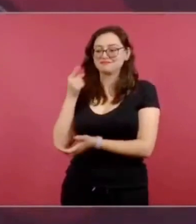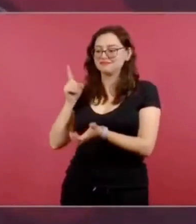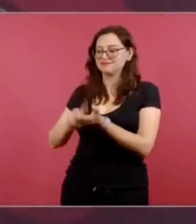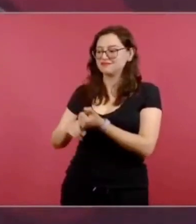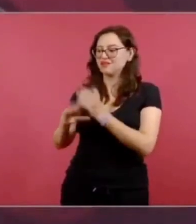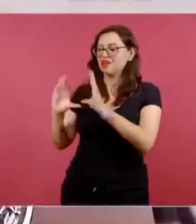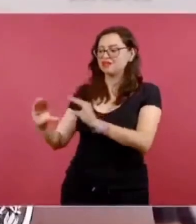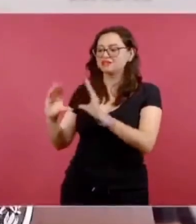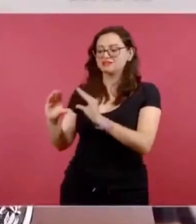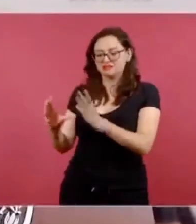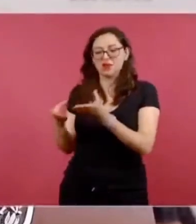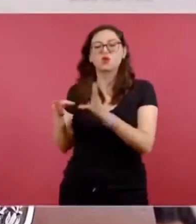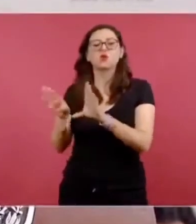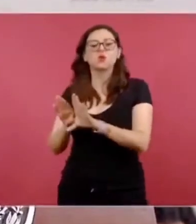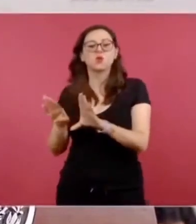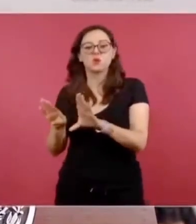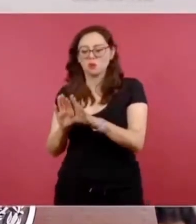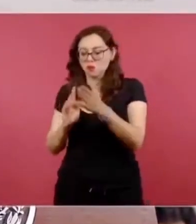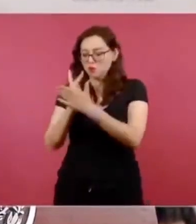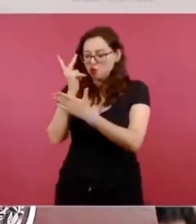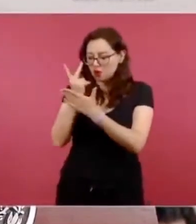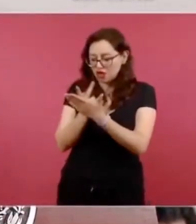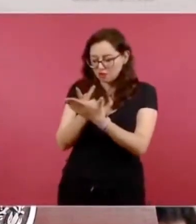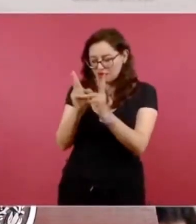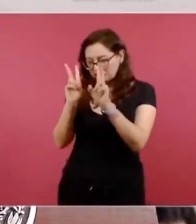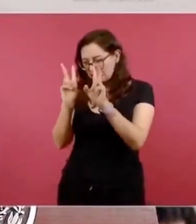educativos, con los planes de estudio.